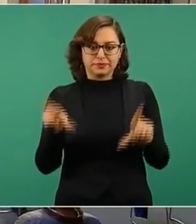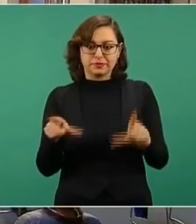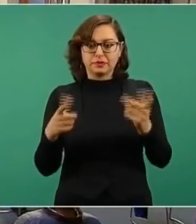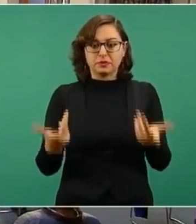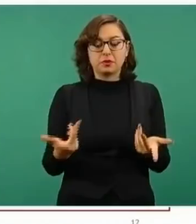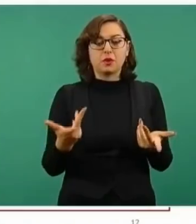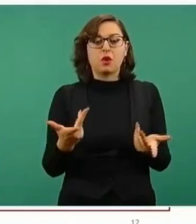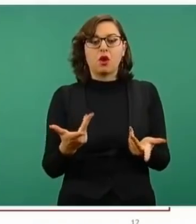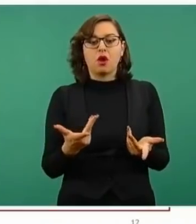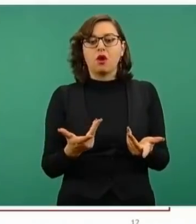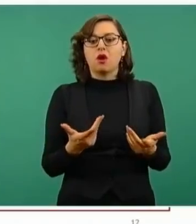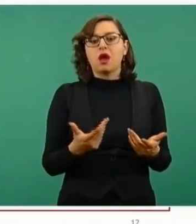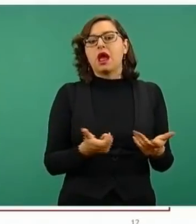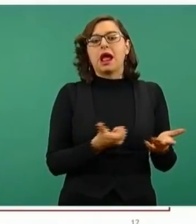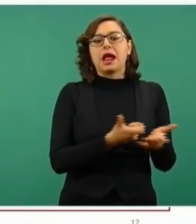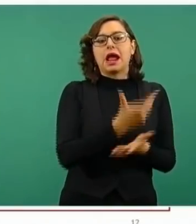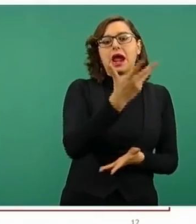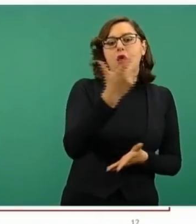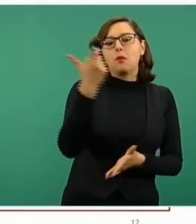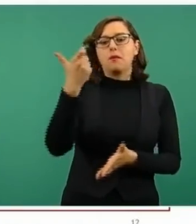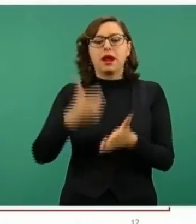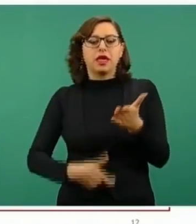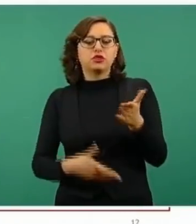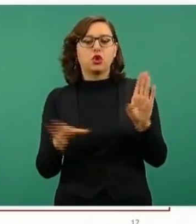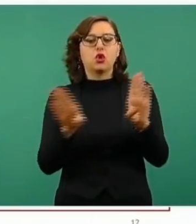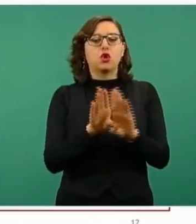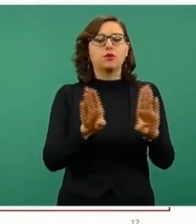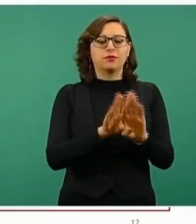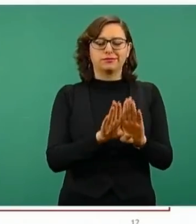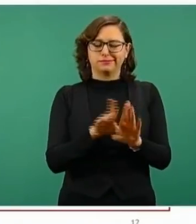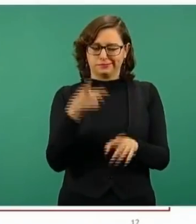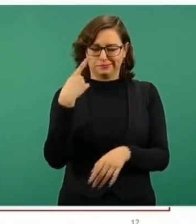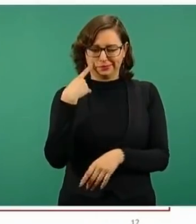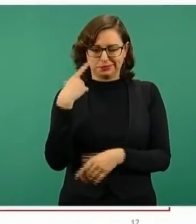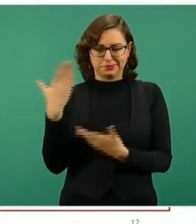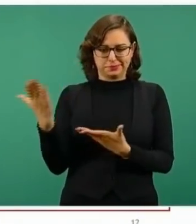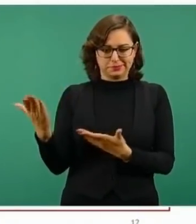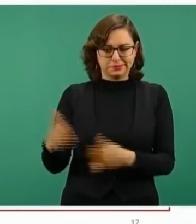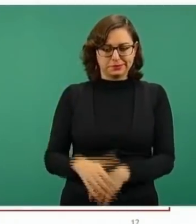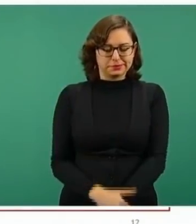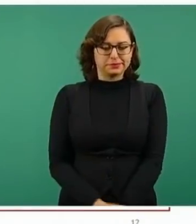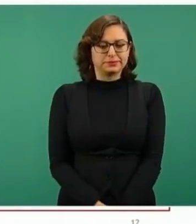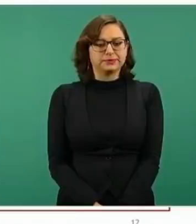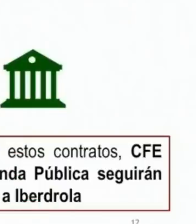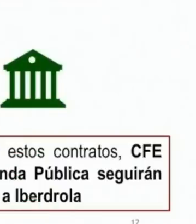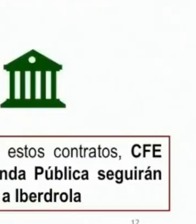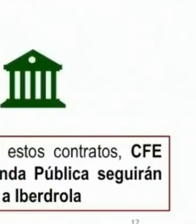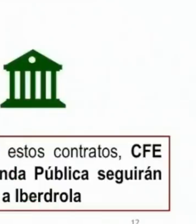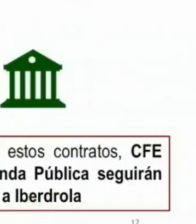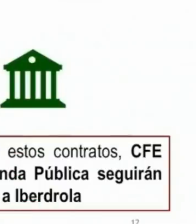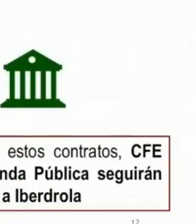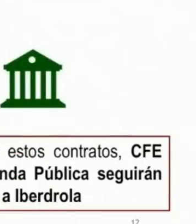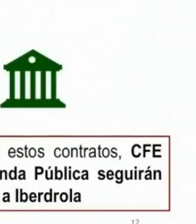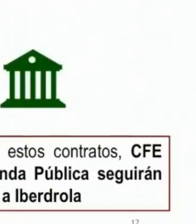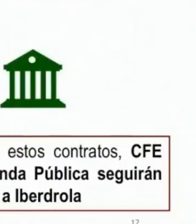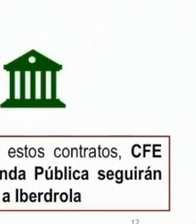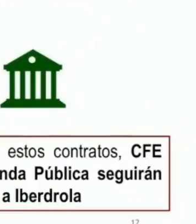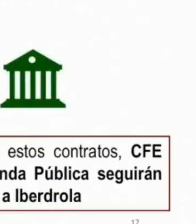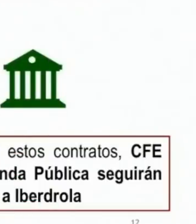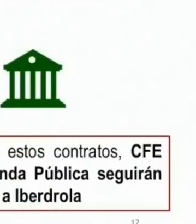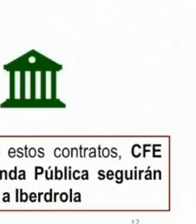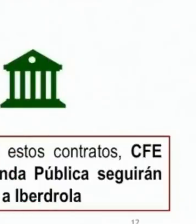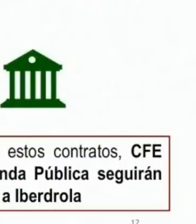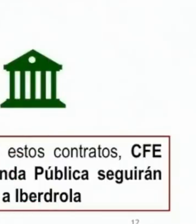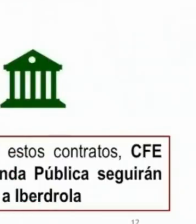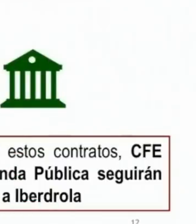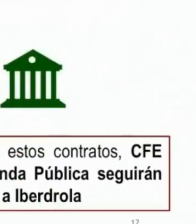barata. Resulta que hay un contrato de estos que habló el licenciado Bartlett de producción independiente con